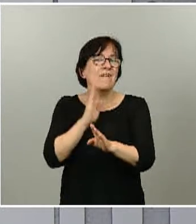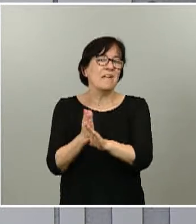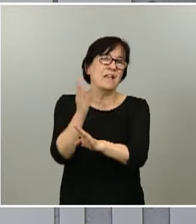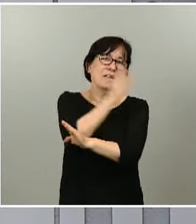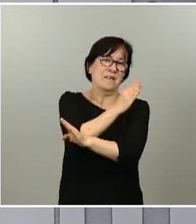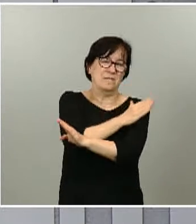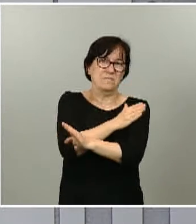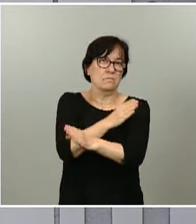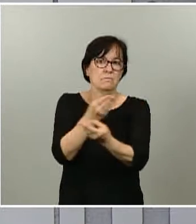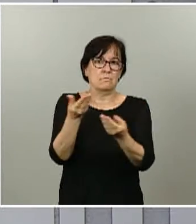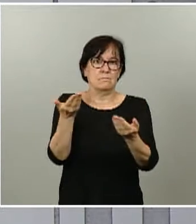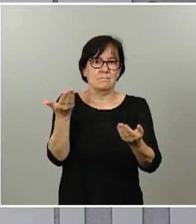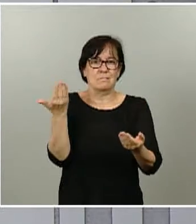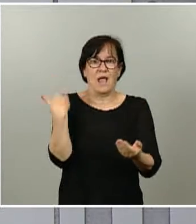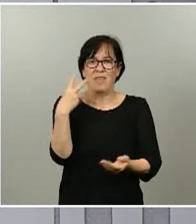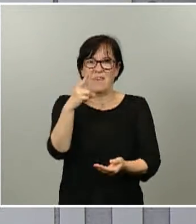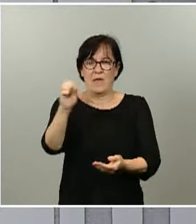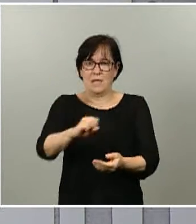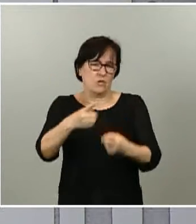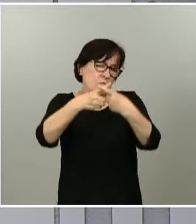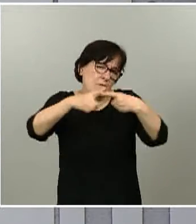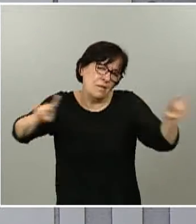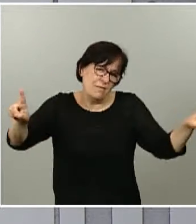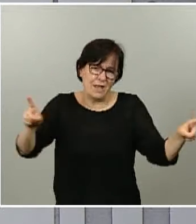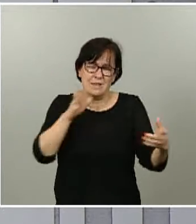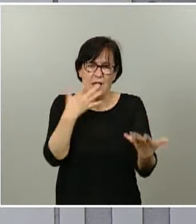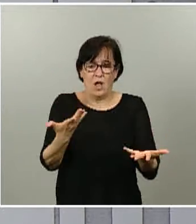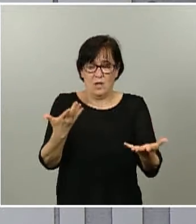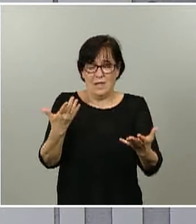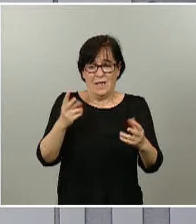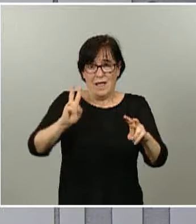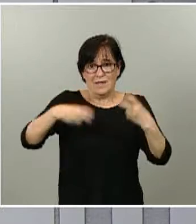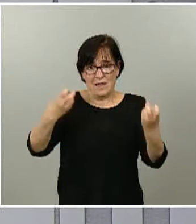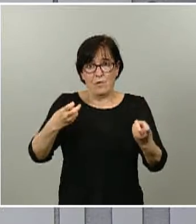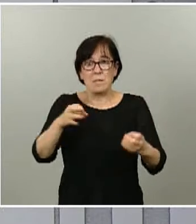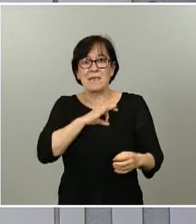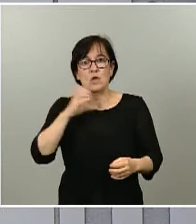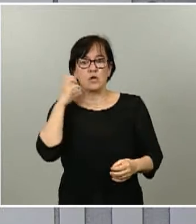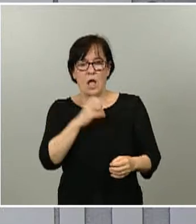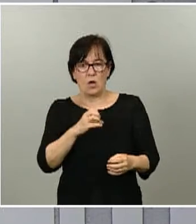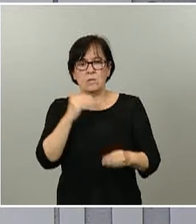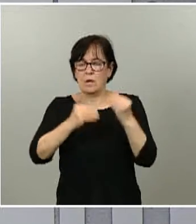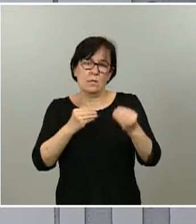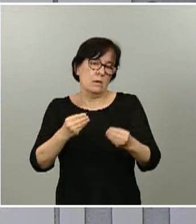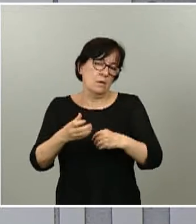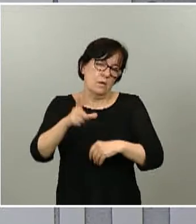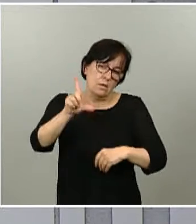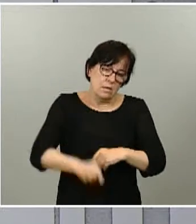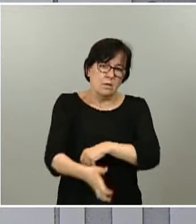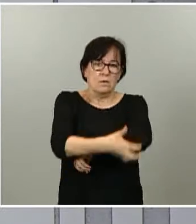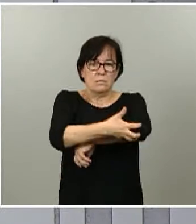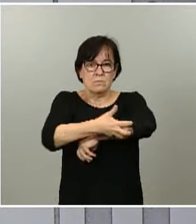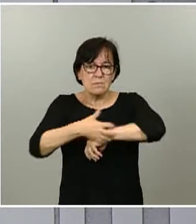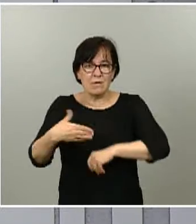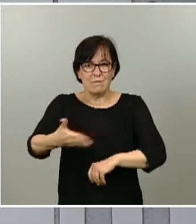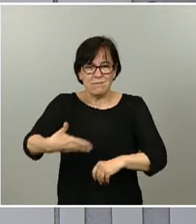escasamente hace 20 años. Y, evidentemente, las reformas del señor Rajoy trajeron precariedad, empobrecimiento de los